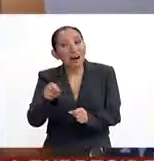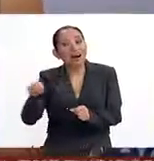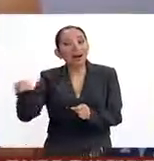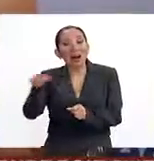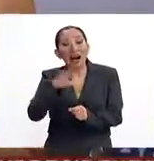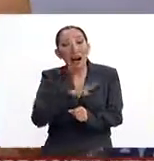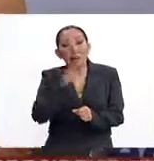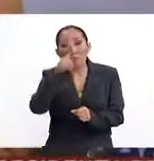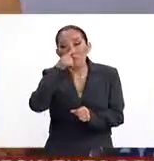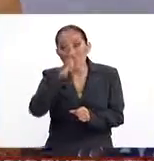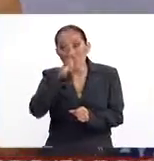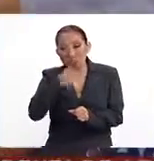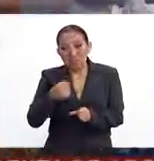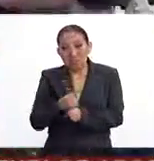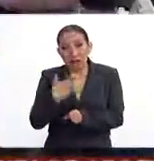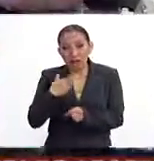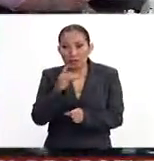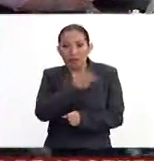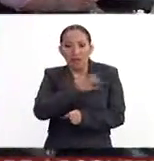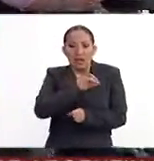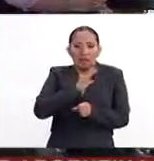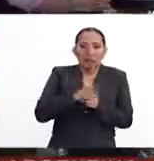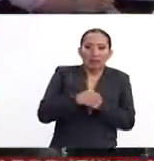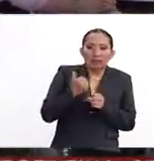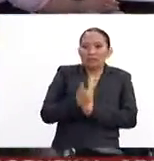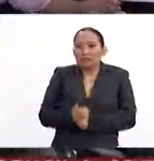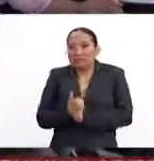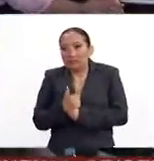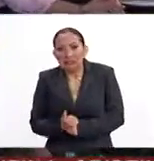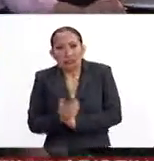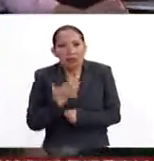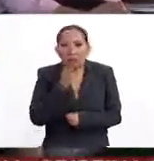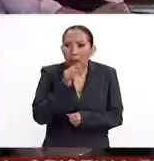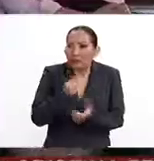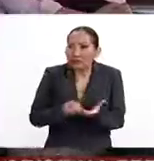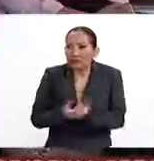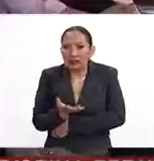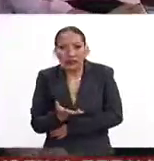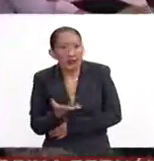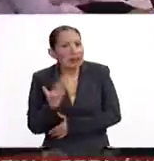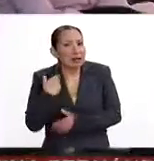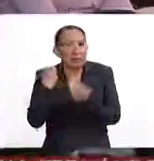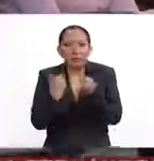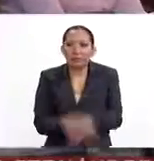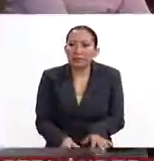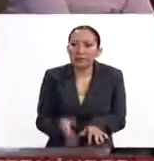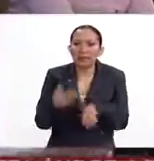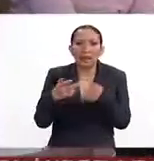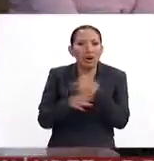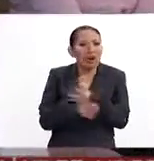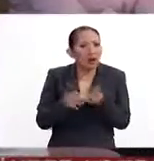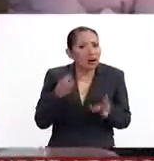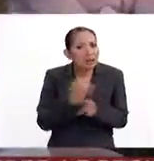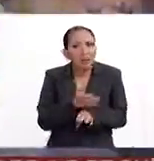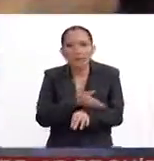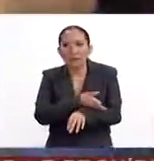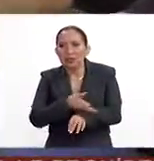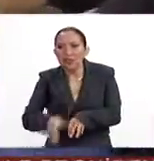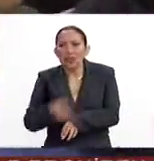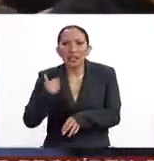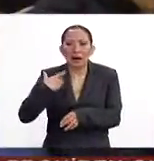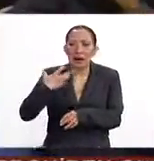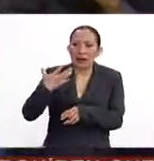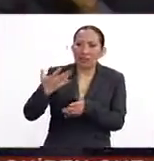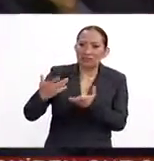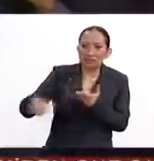que genera la violencia, ¿no? El miedo, el sufrimiento, la inseguridad, las pérdidas que esto causa en las familias mexicanas y